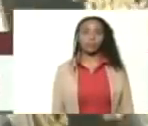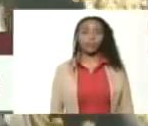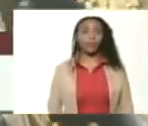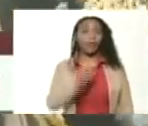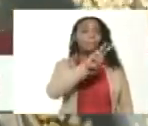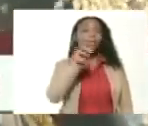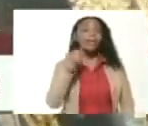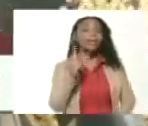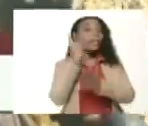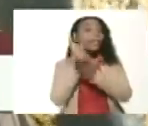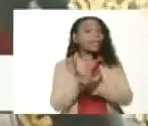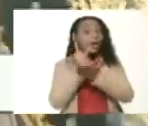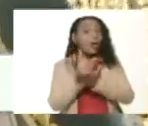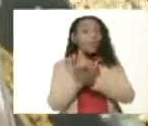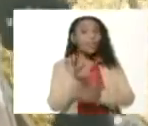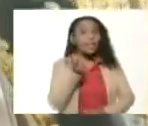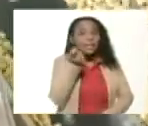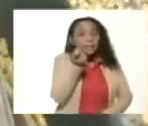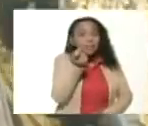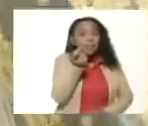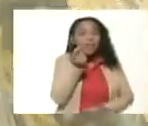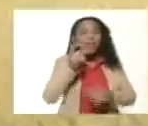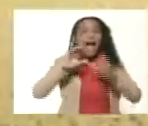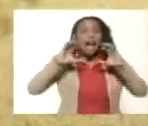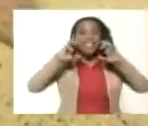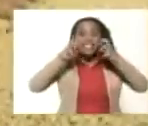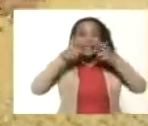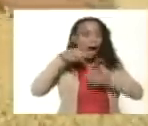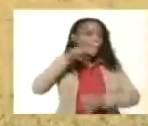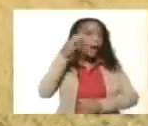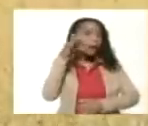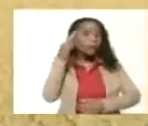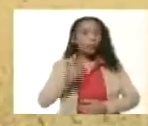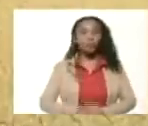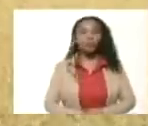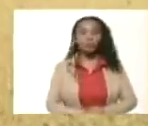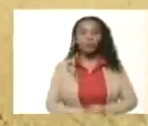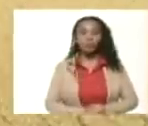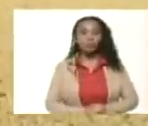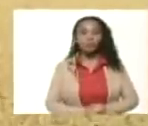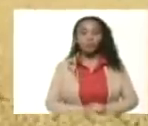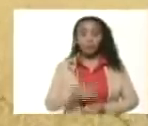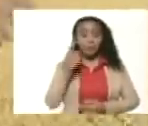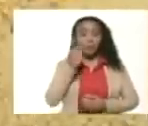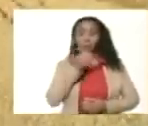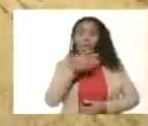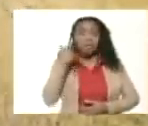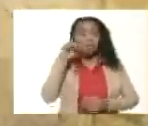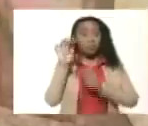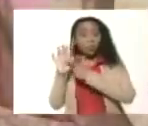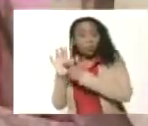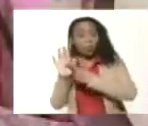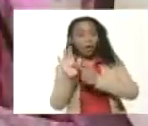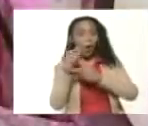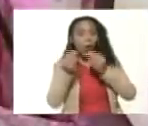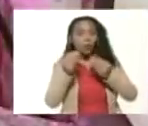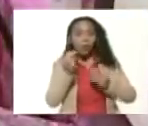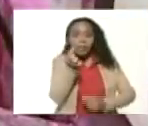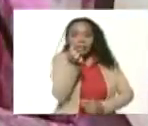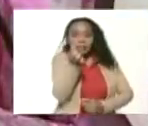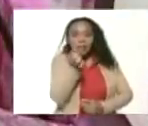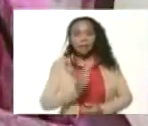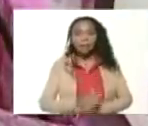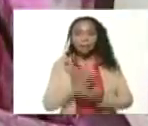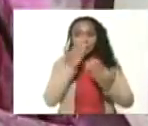20 kilos de semilla de maíz amarillo. Castro Soteldo, bueno, aquí está, vamos a mostrar la semilla. Ven